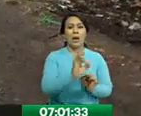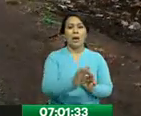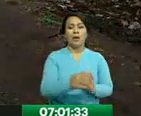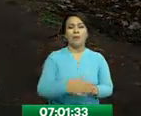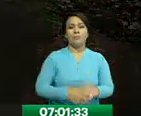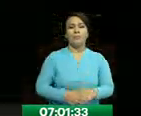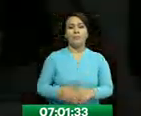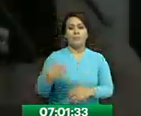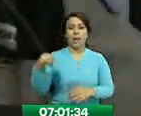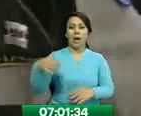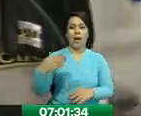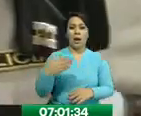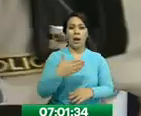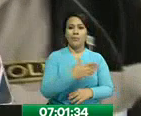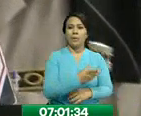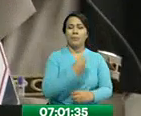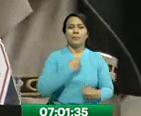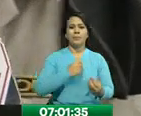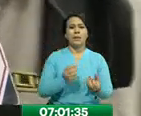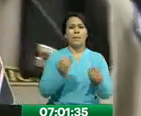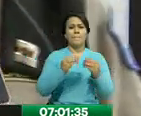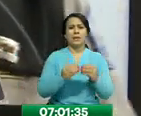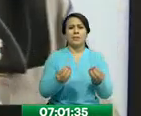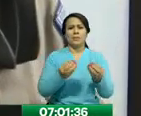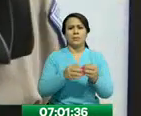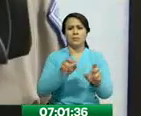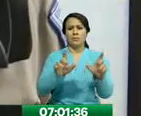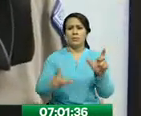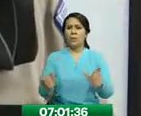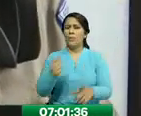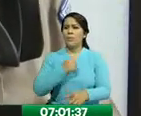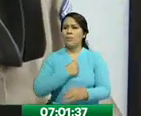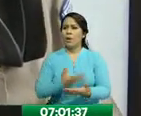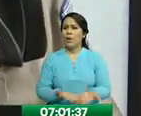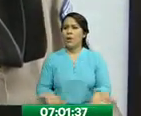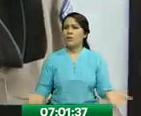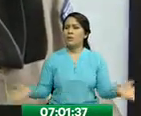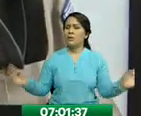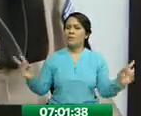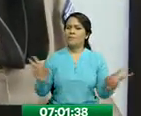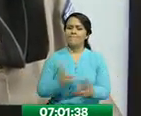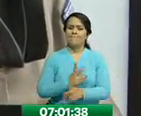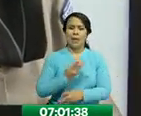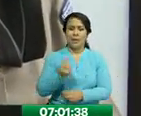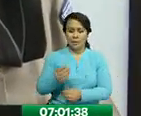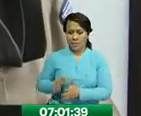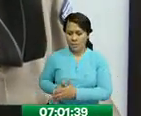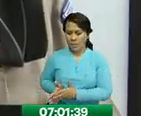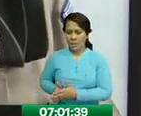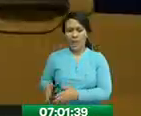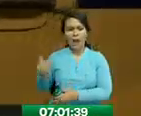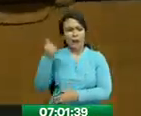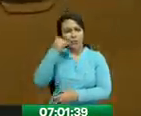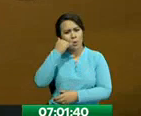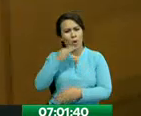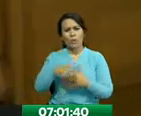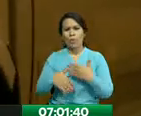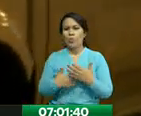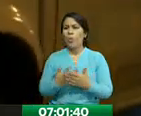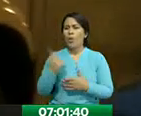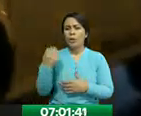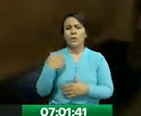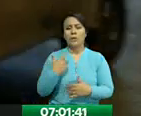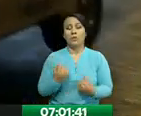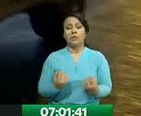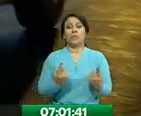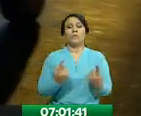Montecristi y Jaramijó. El cadáver se encontraba con todas sus pertenencias, su billetera, sus teléfonos celulares. Con cámaras de Eduardo